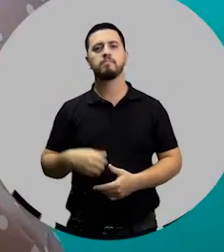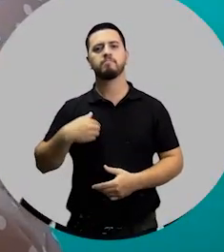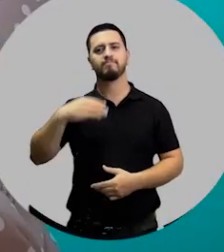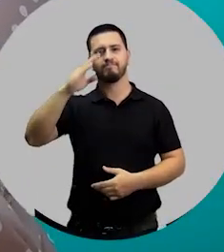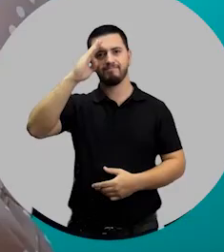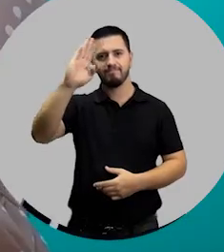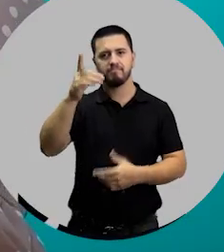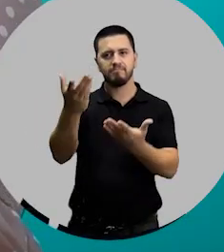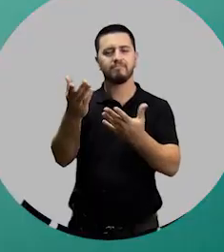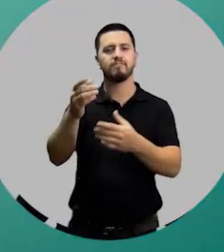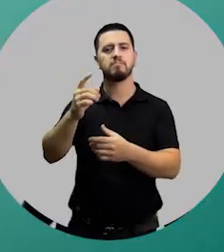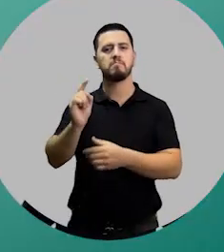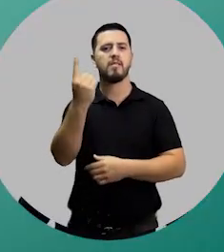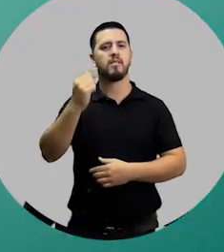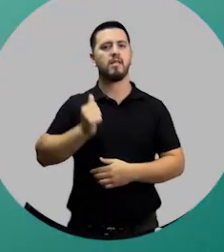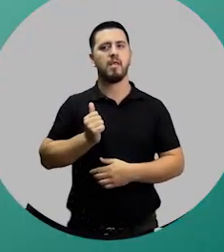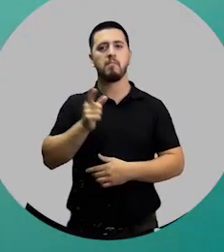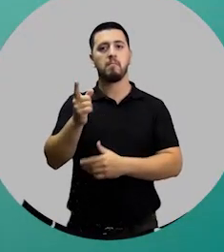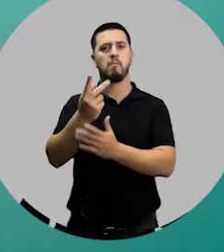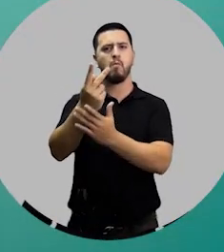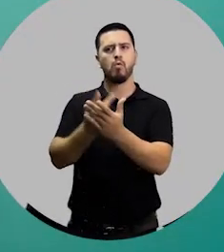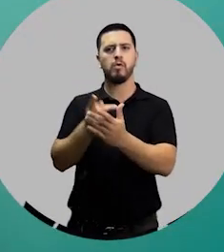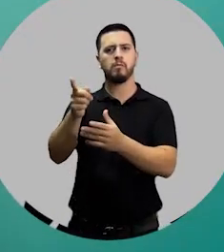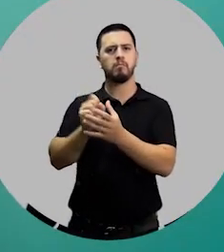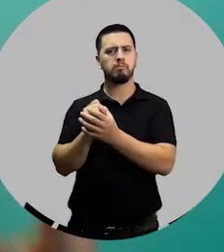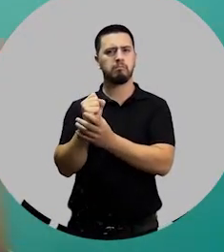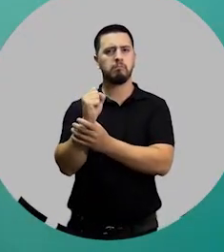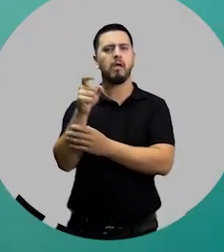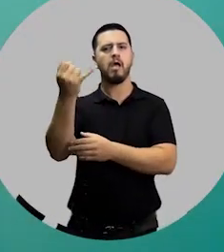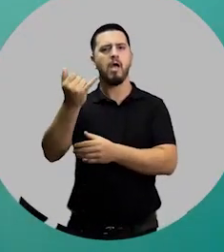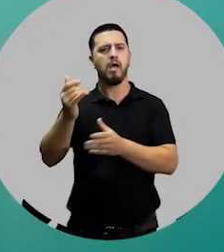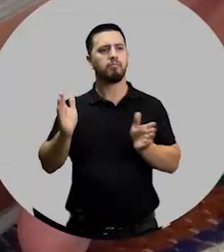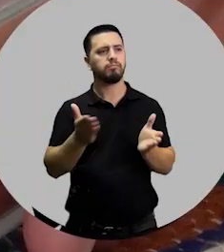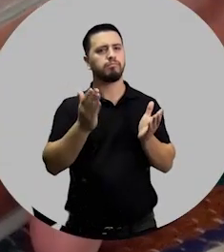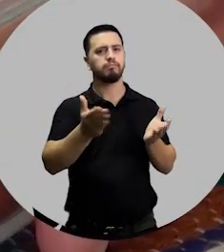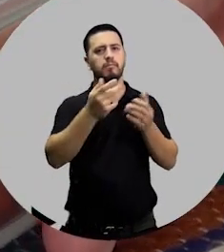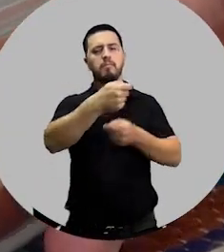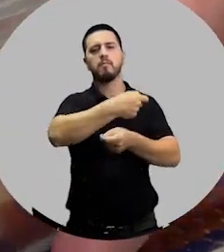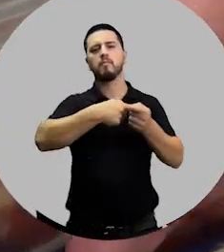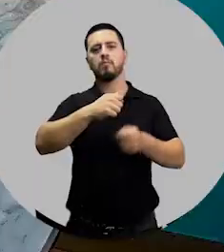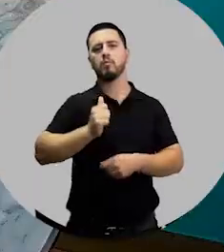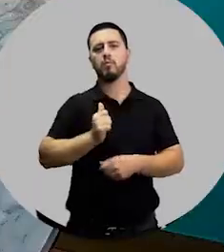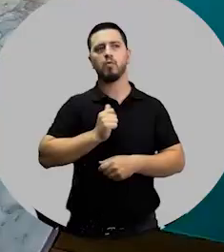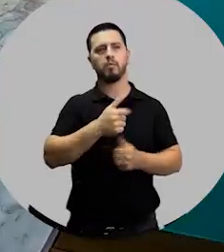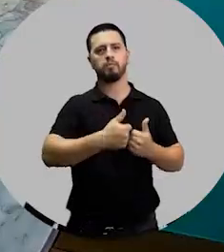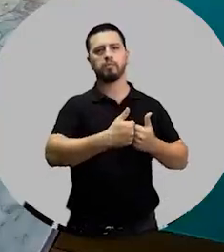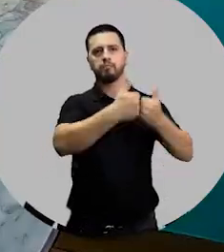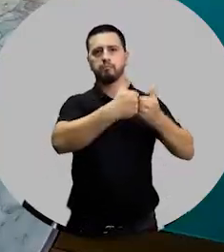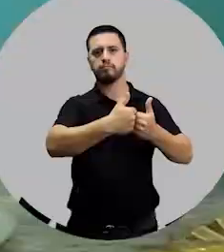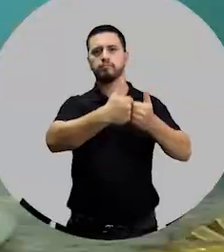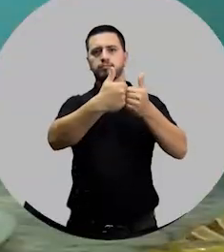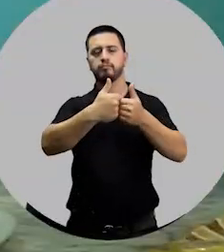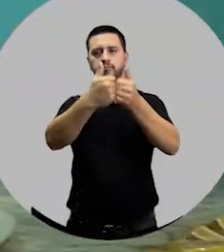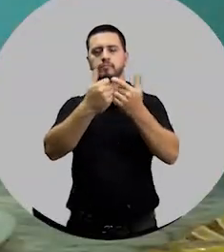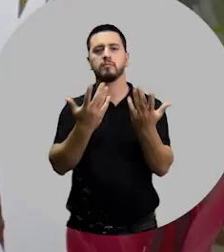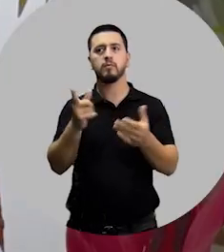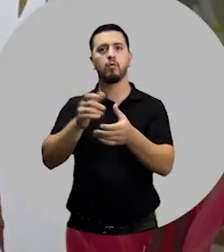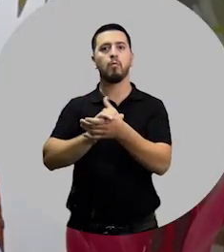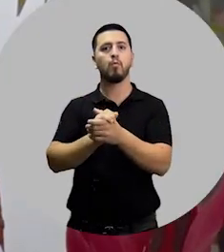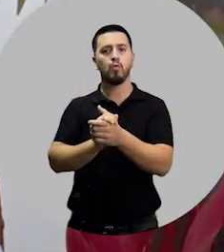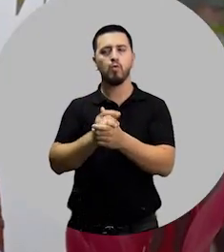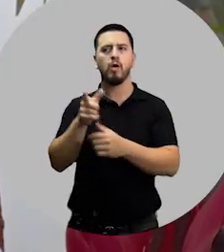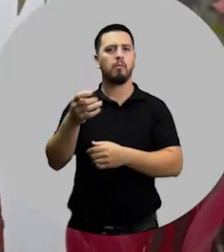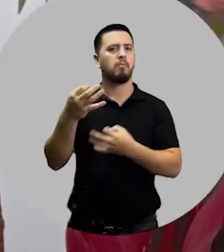también a la Primera Dama por este proyecto que fortalece a muchas emprendedoras en sus negocios la oportunidad